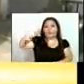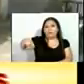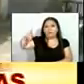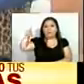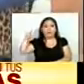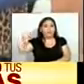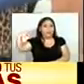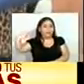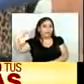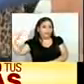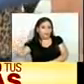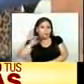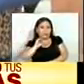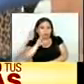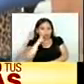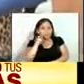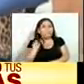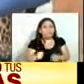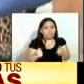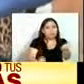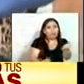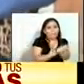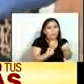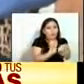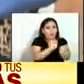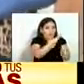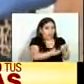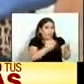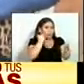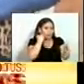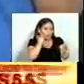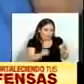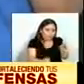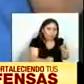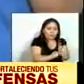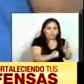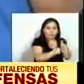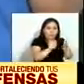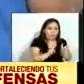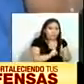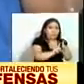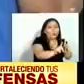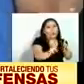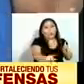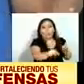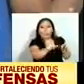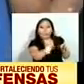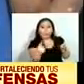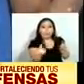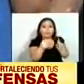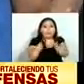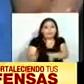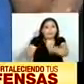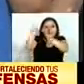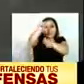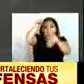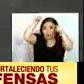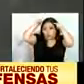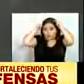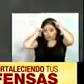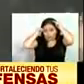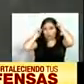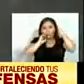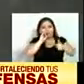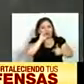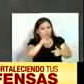De los Derechos Humanos Está apoyando A la madre De la víctima Junto con el apoyo De representantes De las Naciones Unidas Que